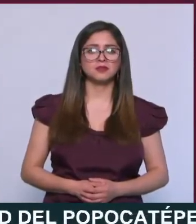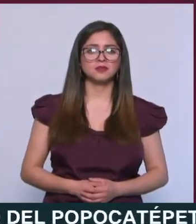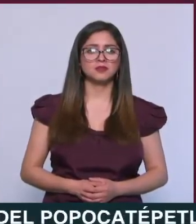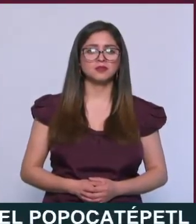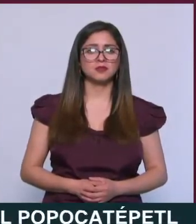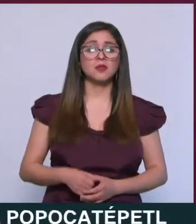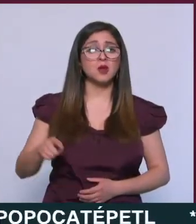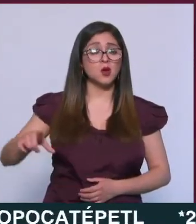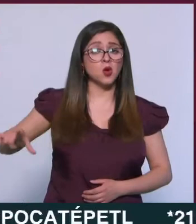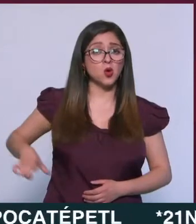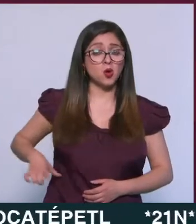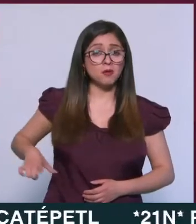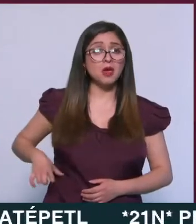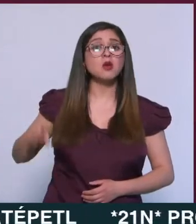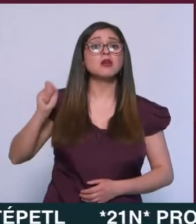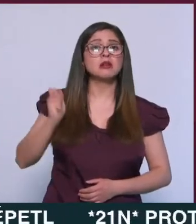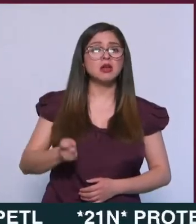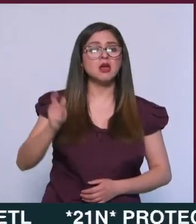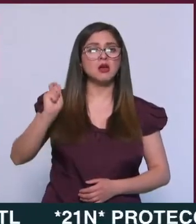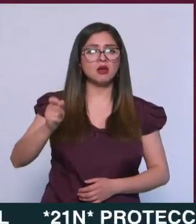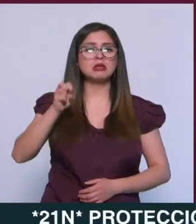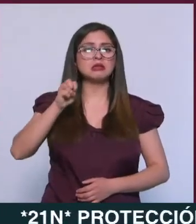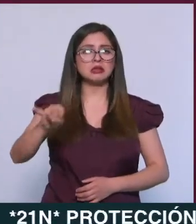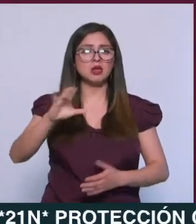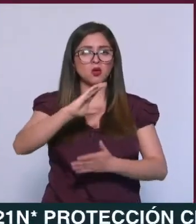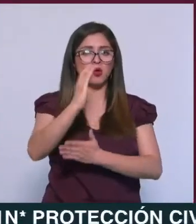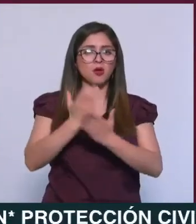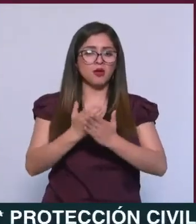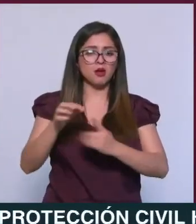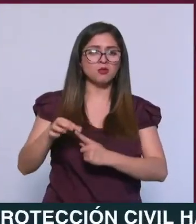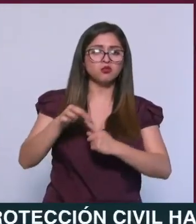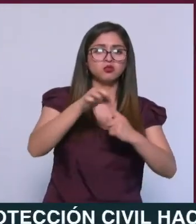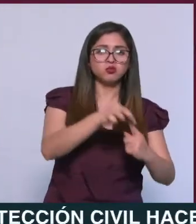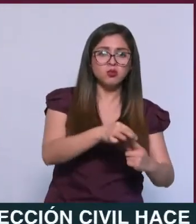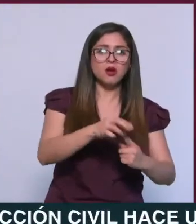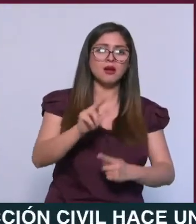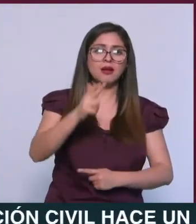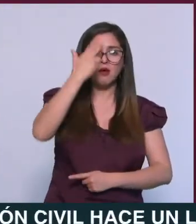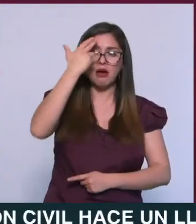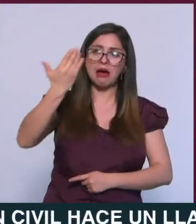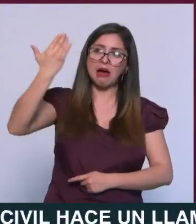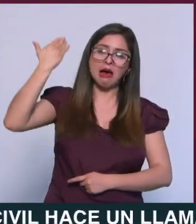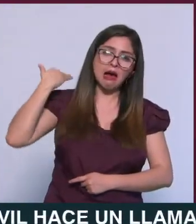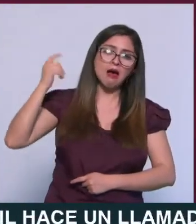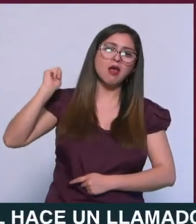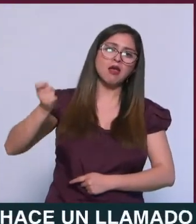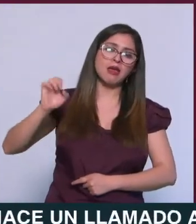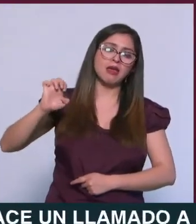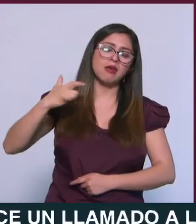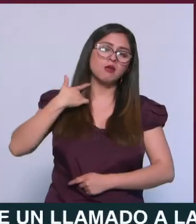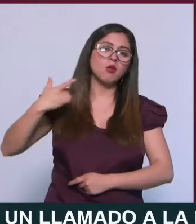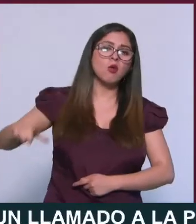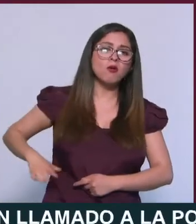lo sigue haciendo porque no se pueden cancelar de la noche a la mañana los contratos.